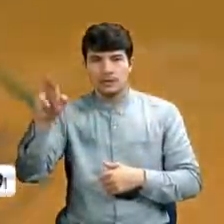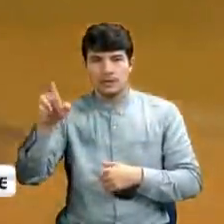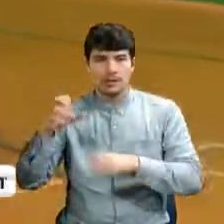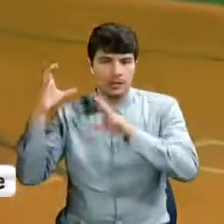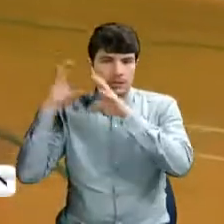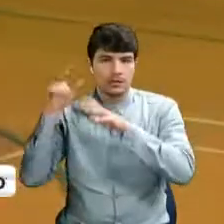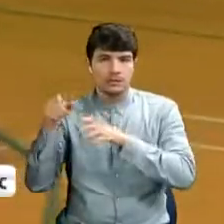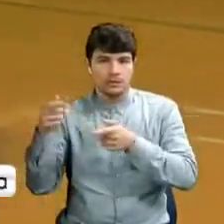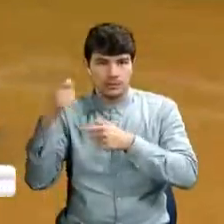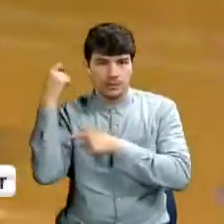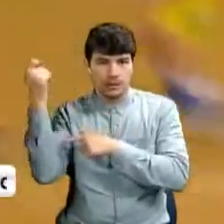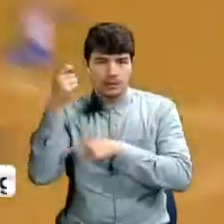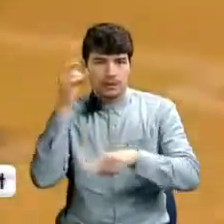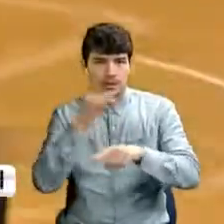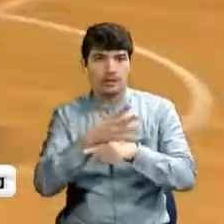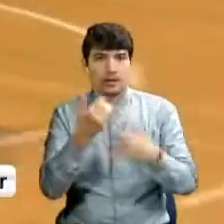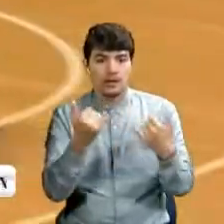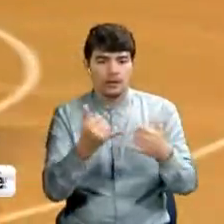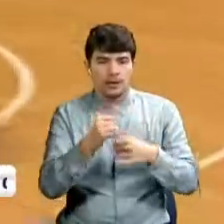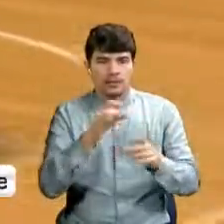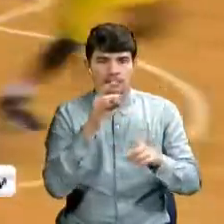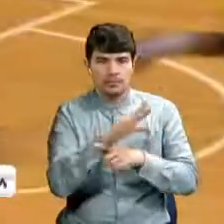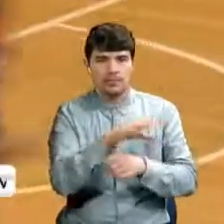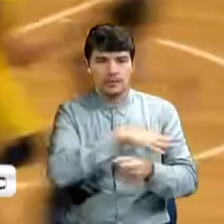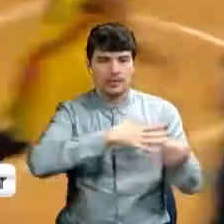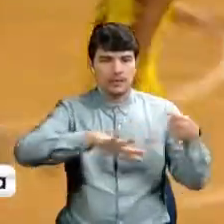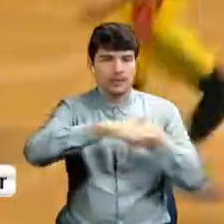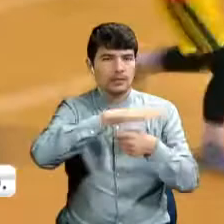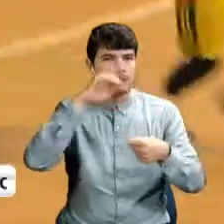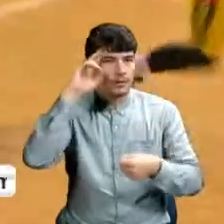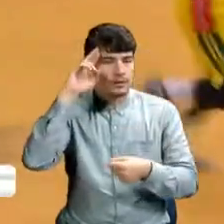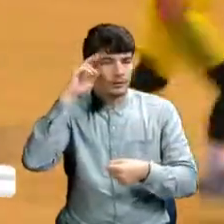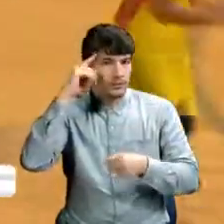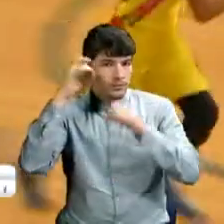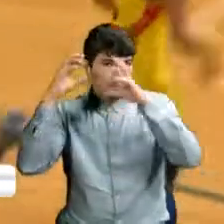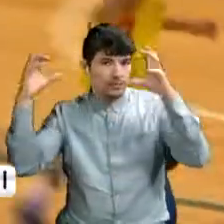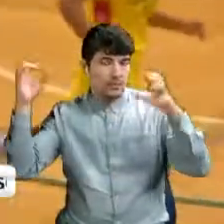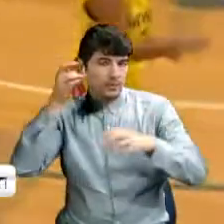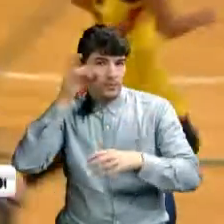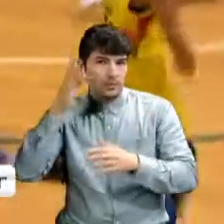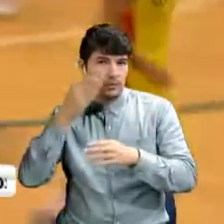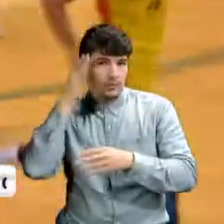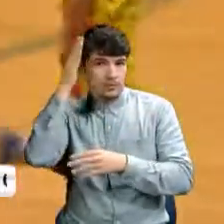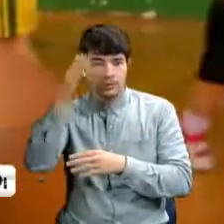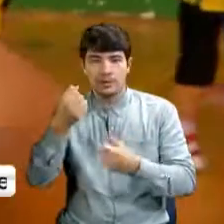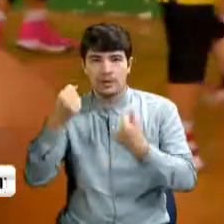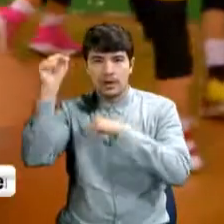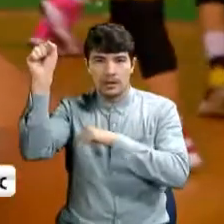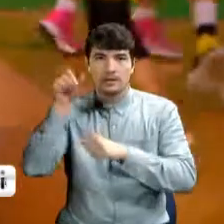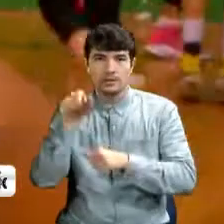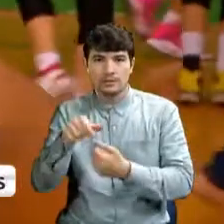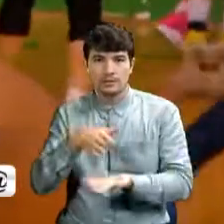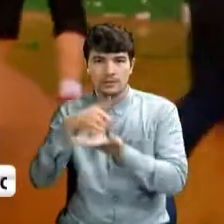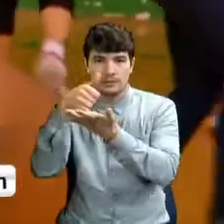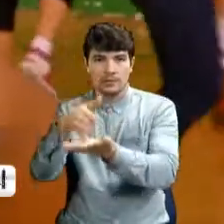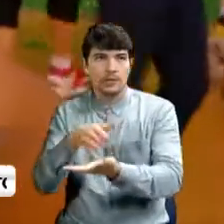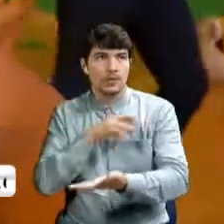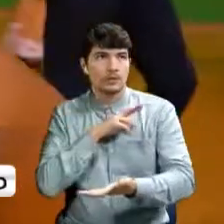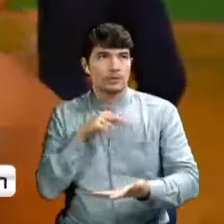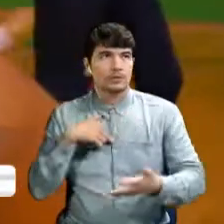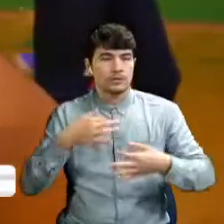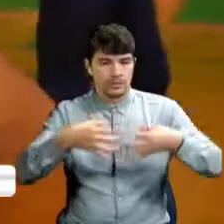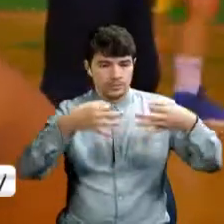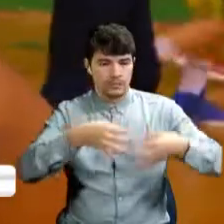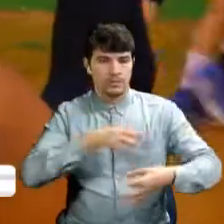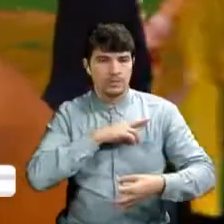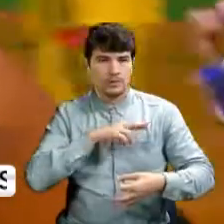derrotaron a cundinamarca lo que las hace soñar con el título del nacional en la categoría sub-14 estamos completamente asegurados